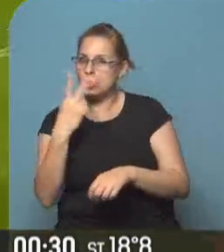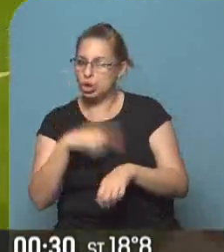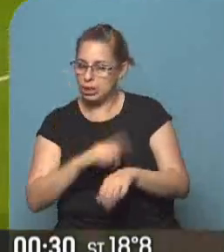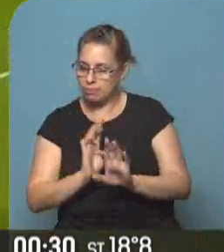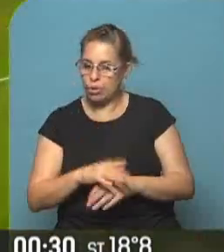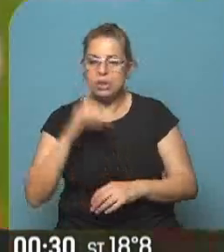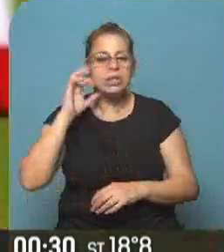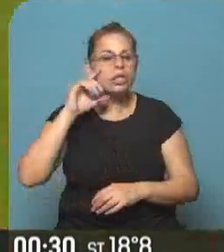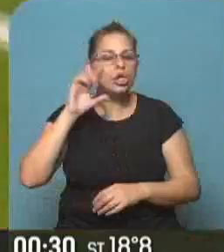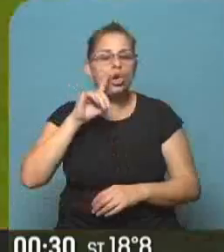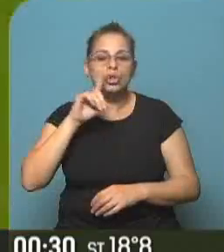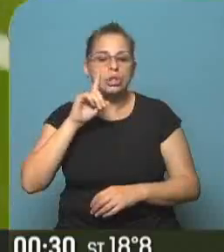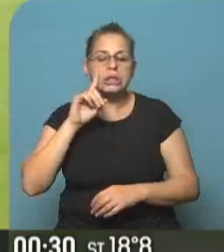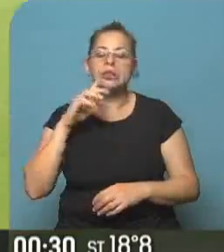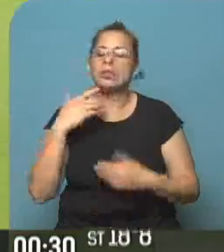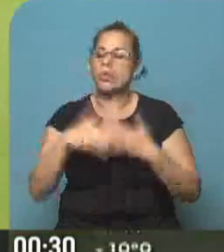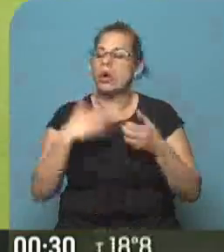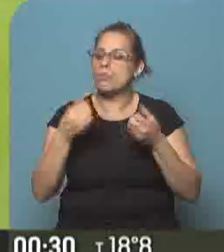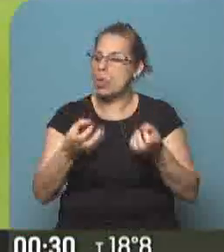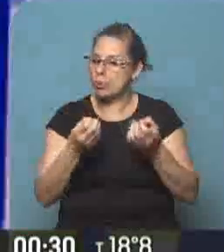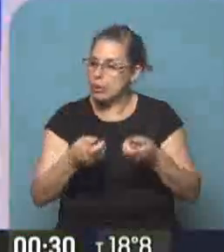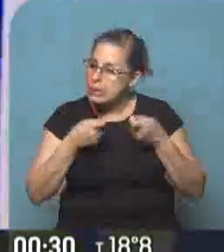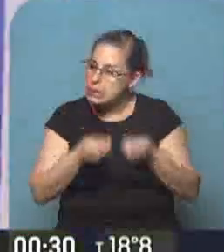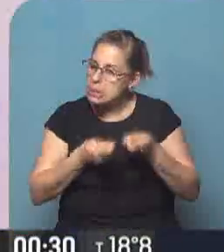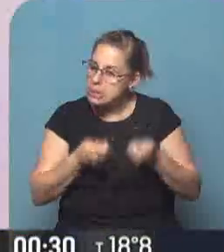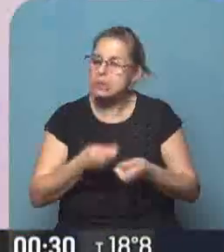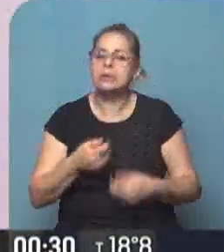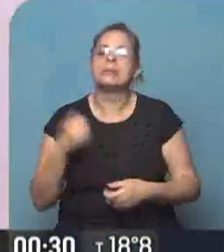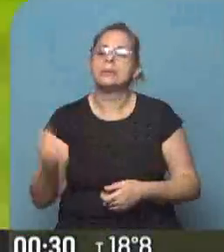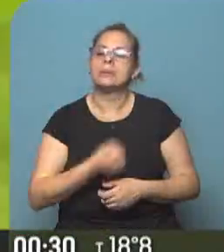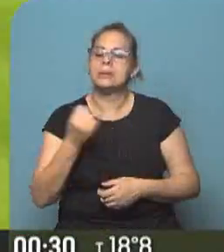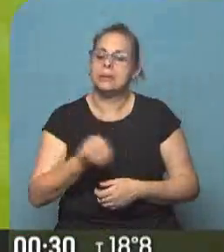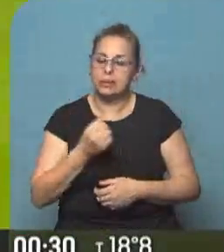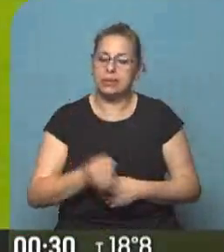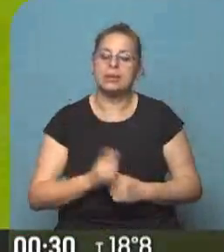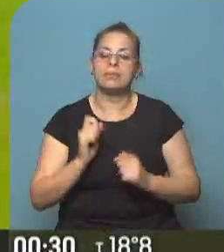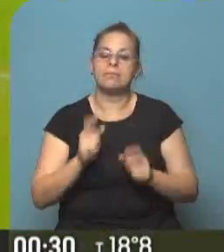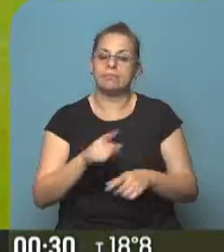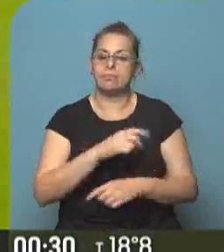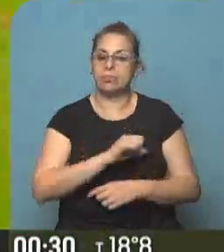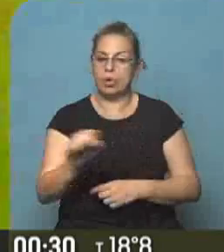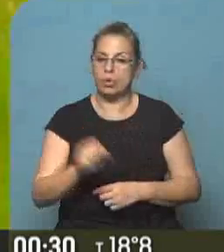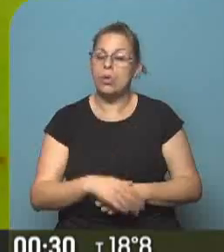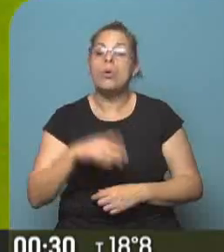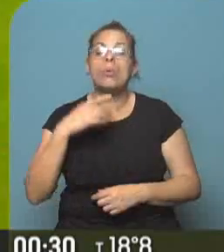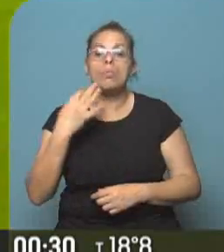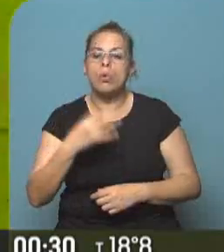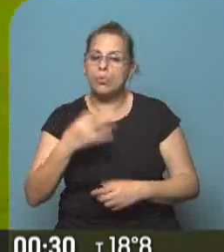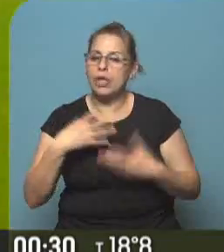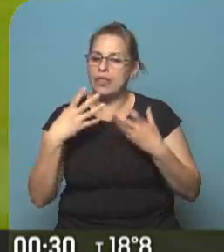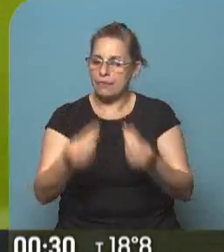también. Mesa insistía por ese costado, marcaba la diferencia. Muy bien Amorebieta en